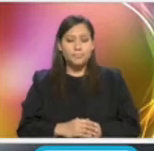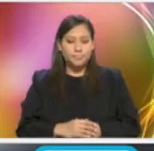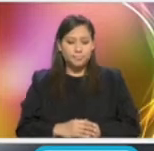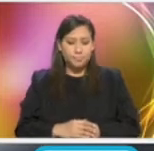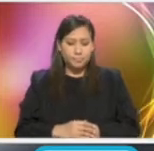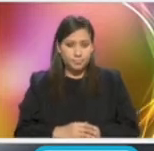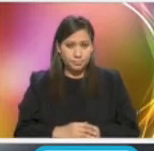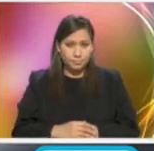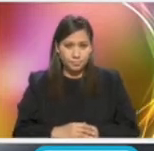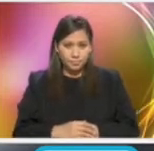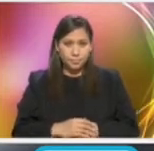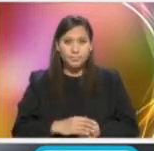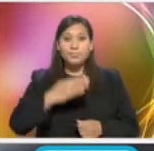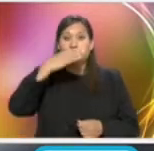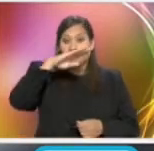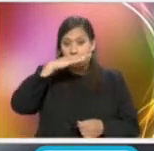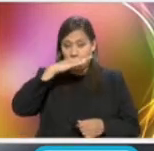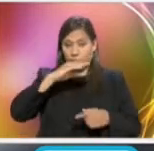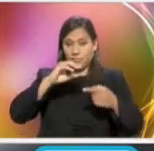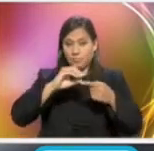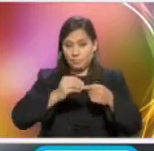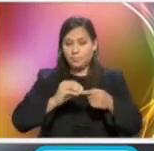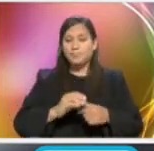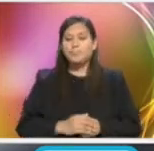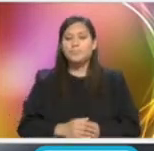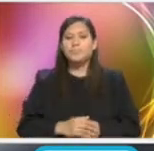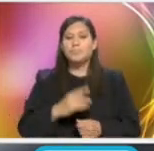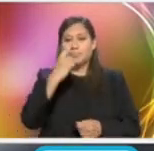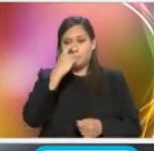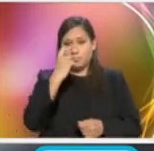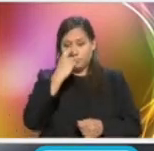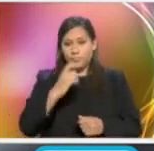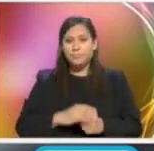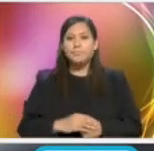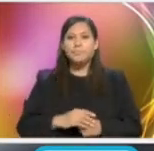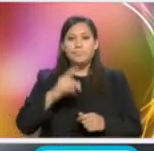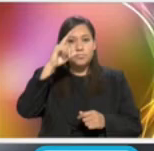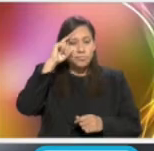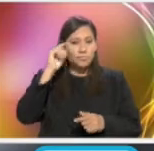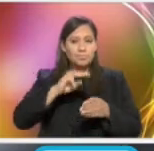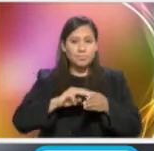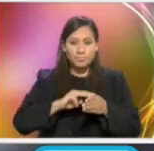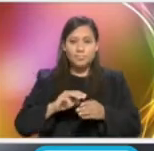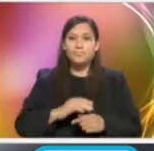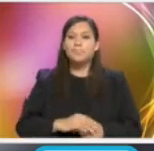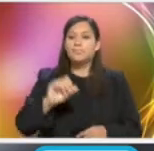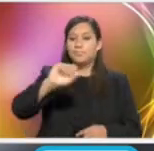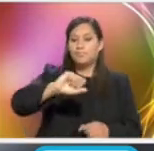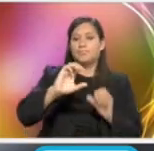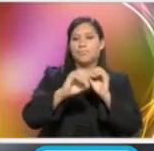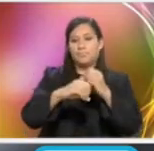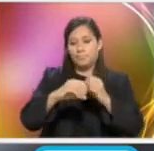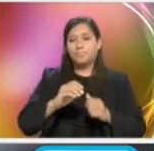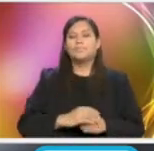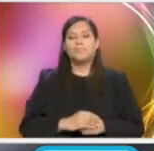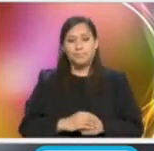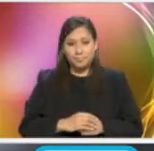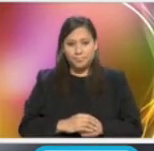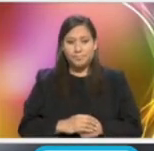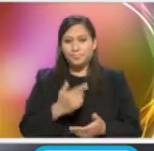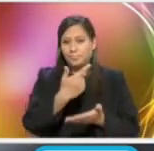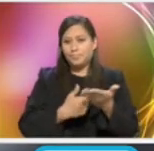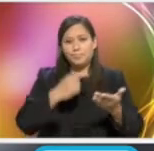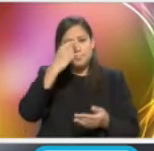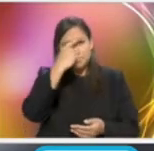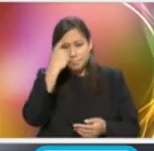necesitar una taza de granos de elote, 2 dientes de ajo picados. una rama de epazote. Y sal y pimienta al gusto. Eso es todo.